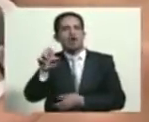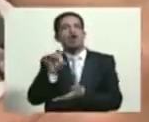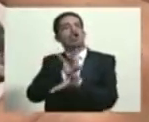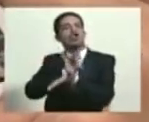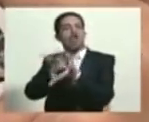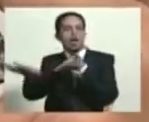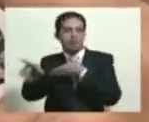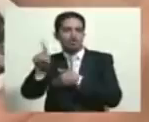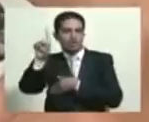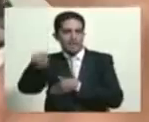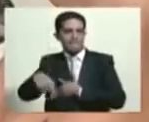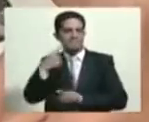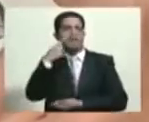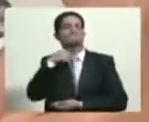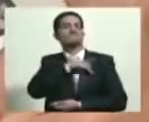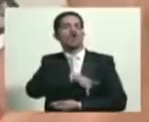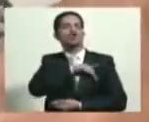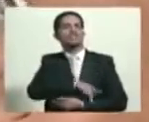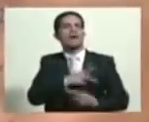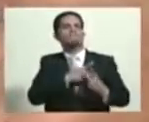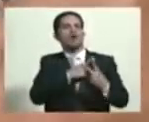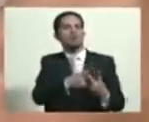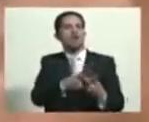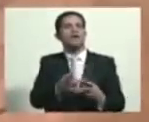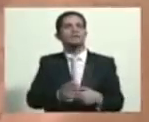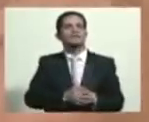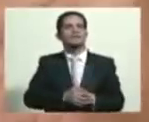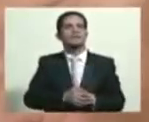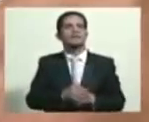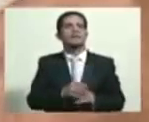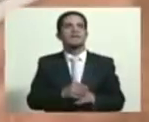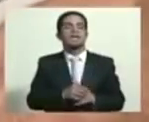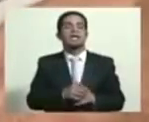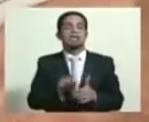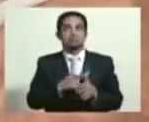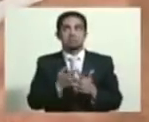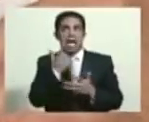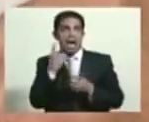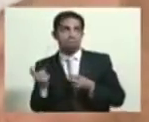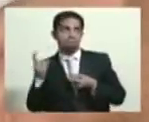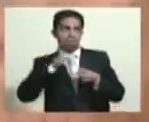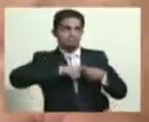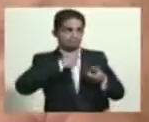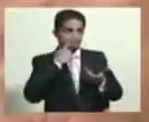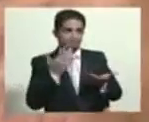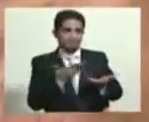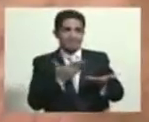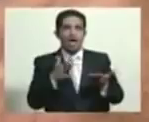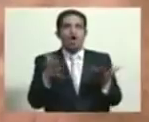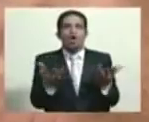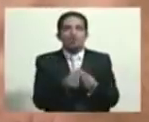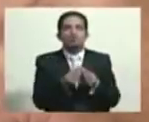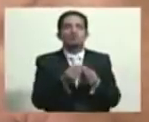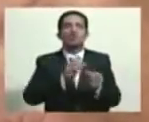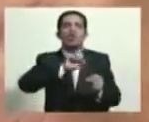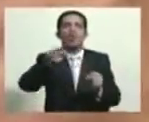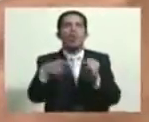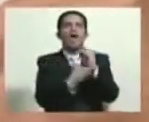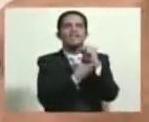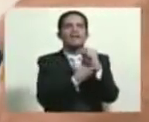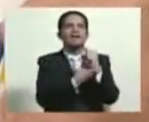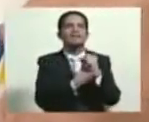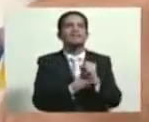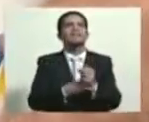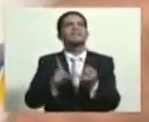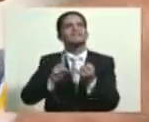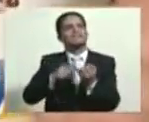Leopoldo López, entonces dijo, quizás me anoto, y se anotó con Guaidó y con Marrero. Y este es otro aprendiz de psicópata